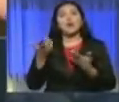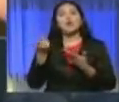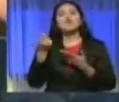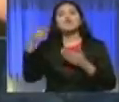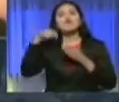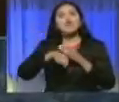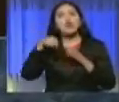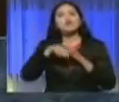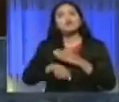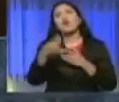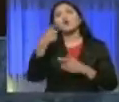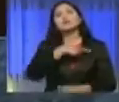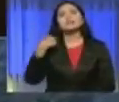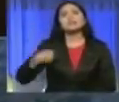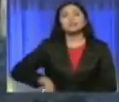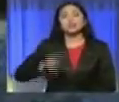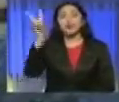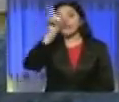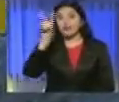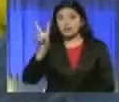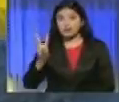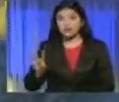Venezuela, joven Simón